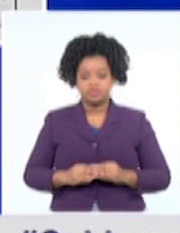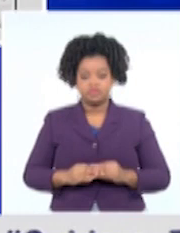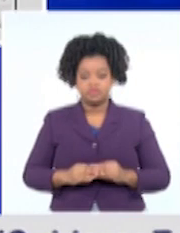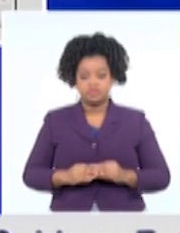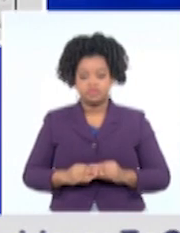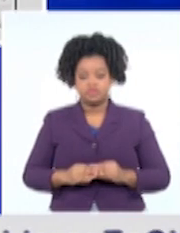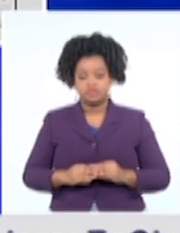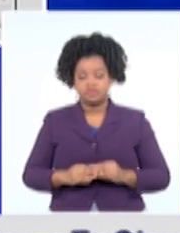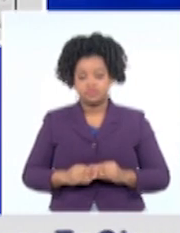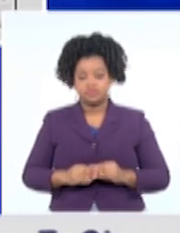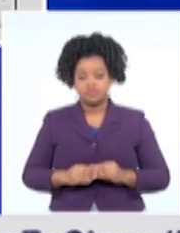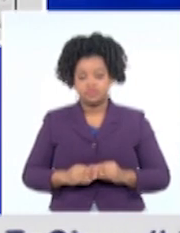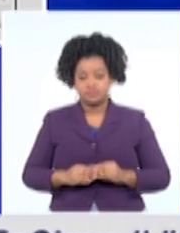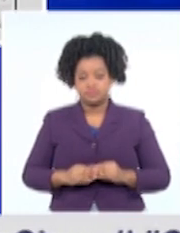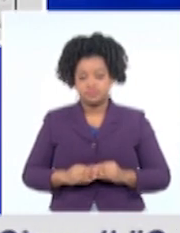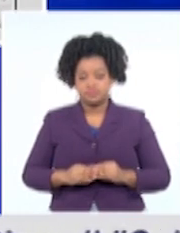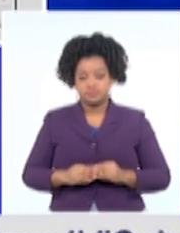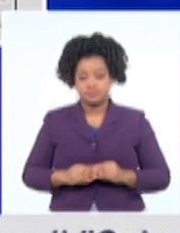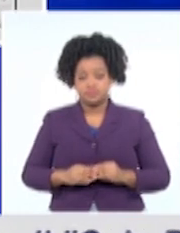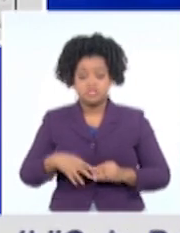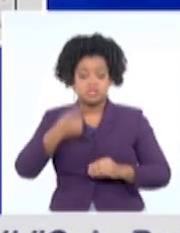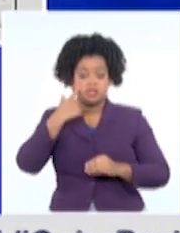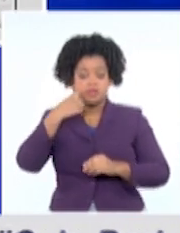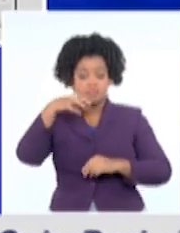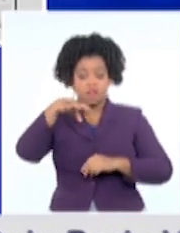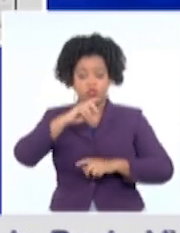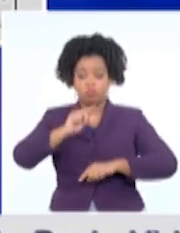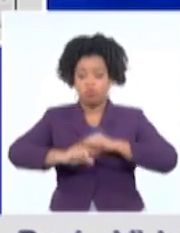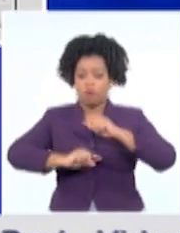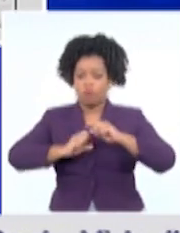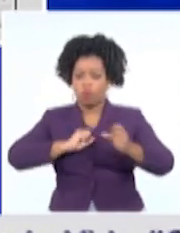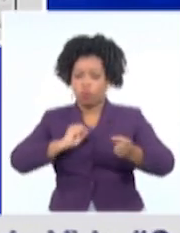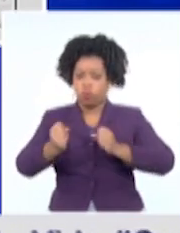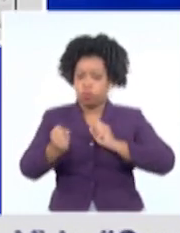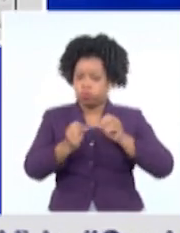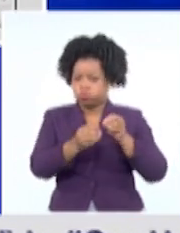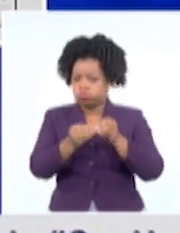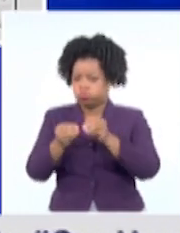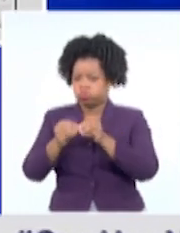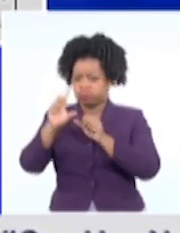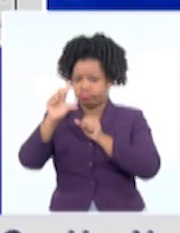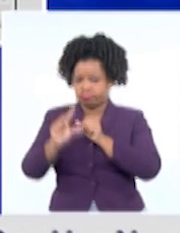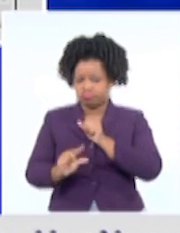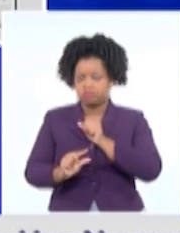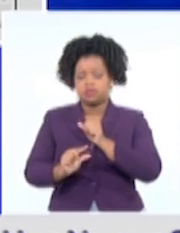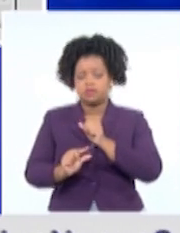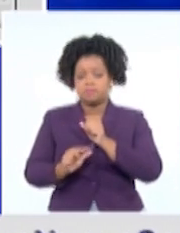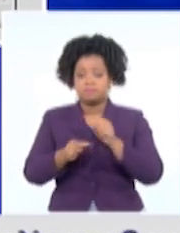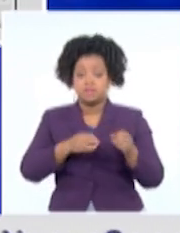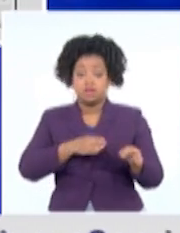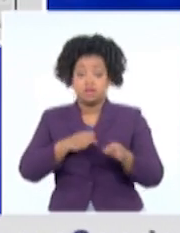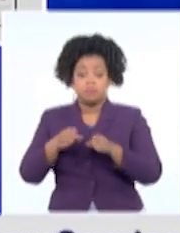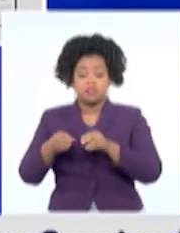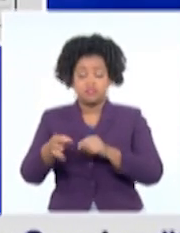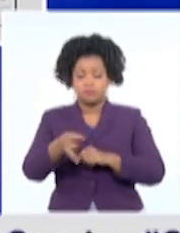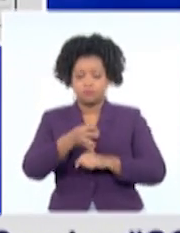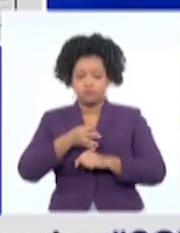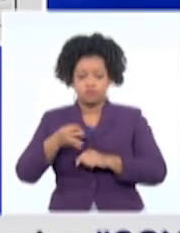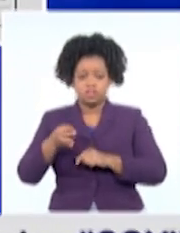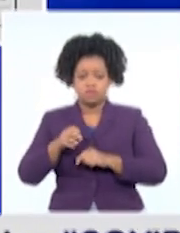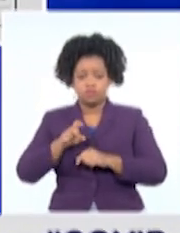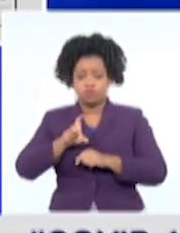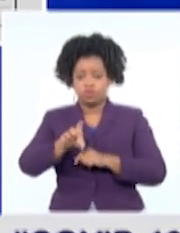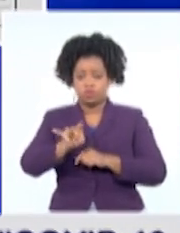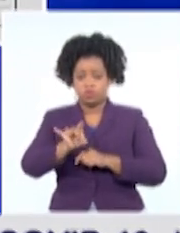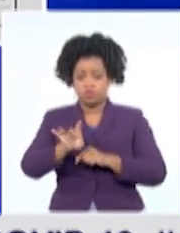va logrando un control de la transmisión de la enfermedad, y los municipios que en estos últimos